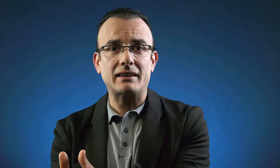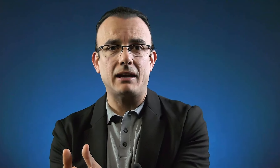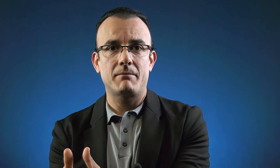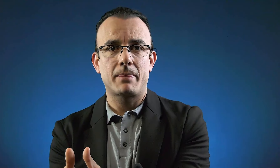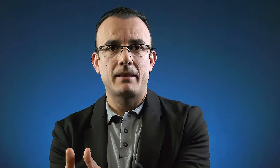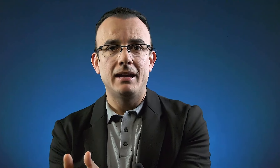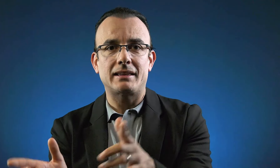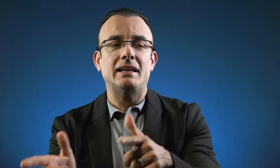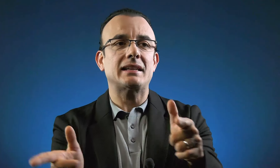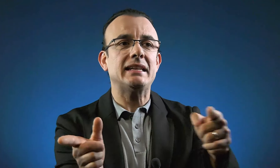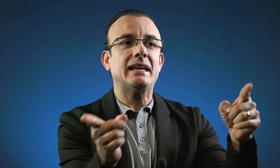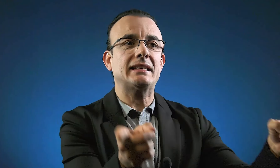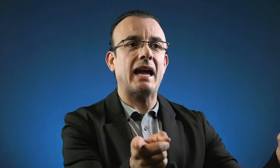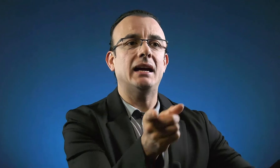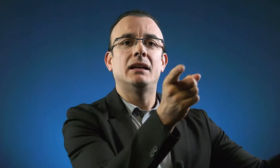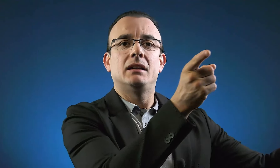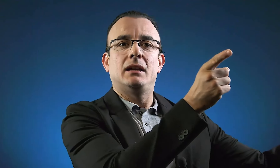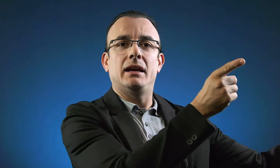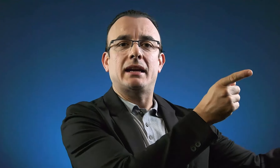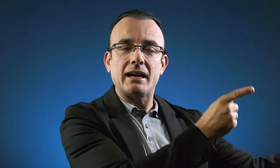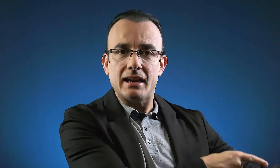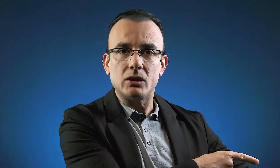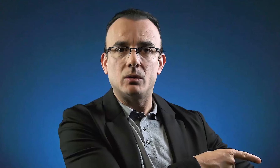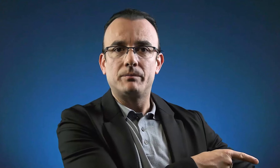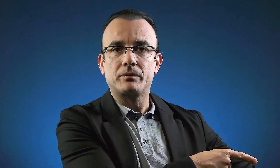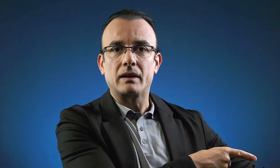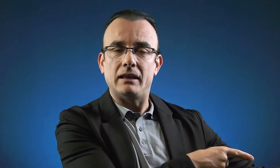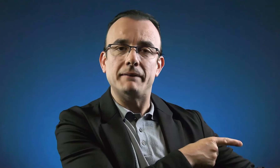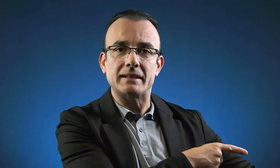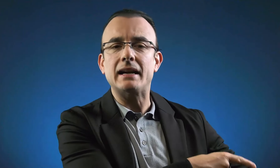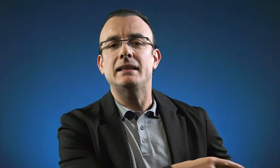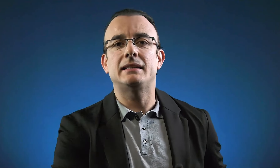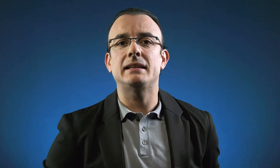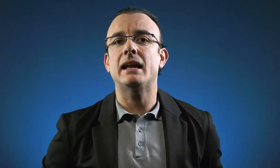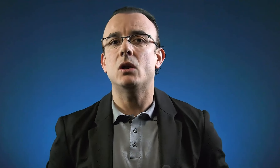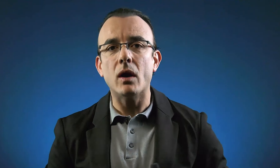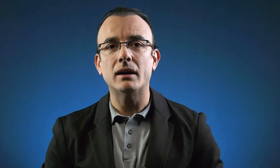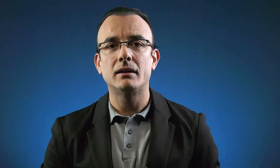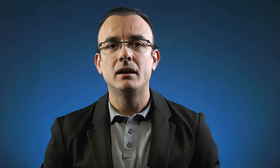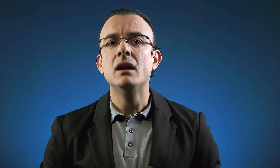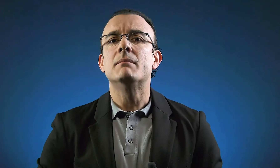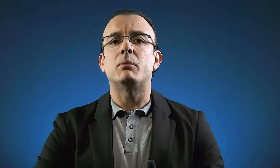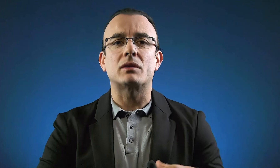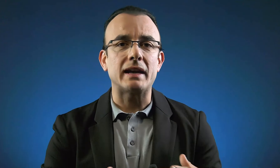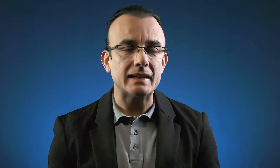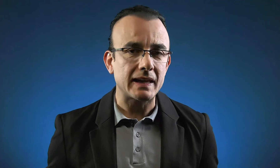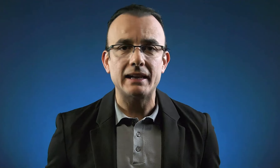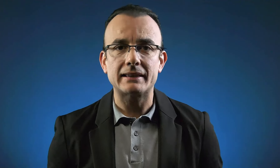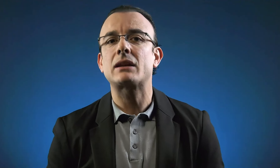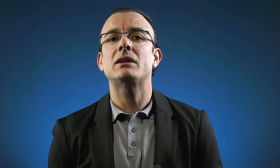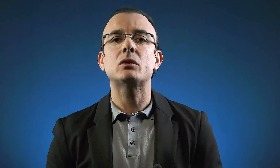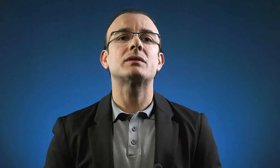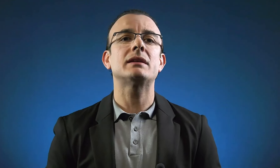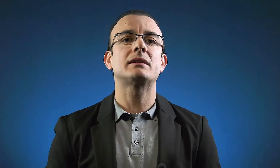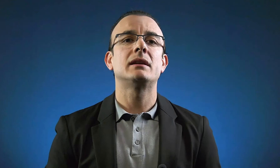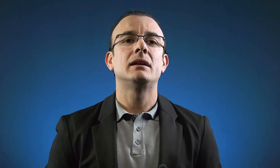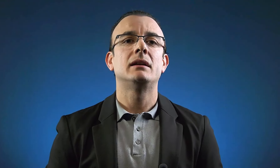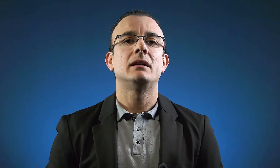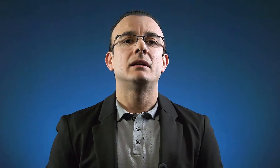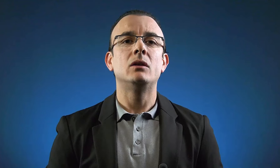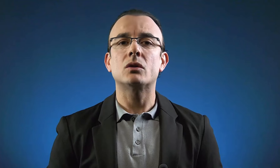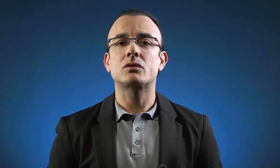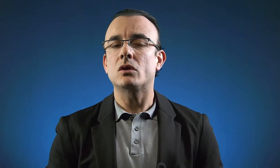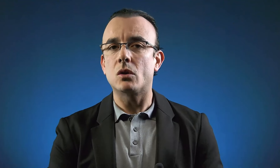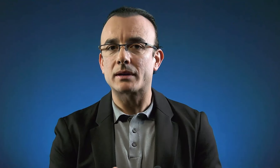fue cierta. Tan es así que está cayendo la fiscal de Sinaloa. ¿Por qué se adelantaron entonces